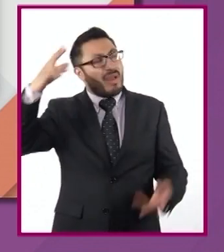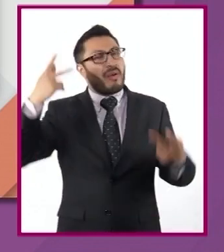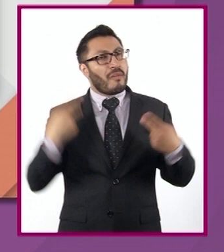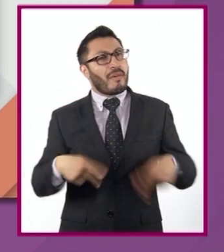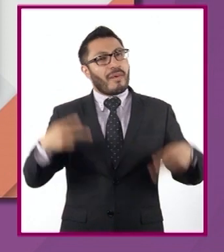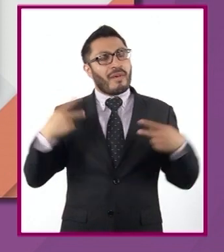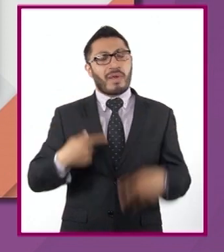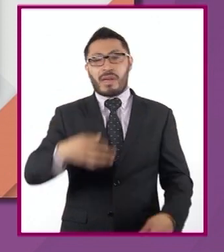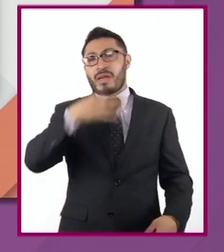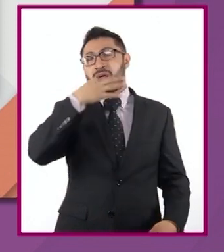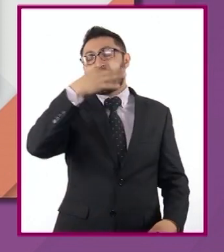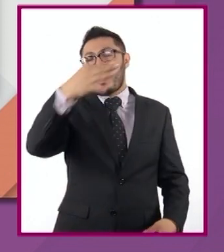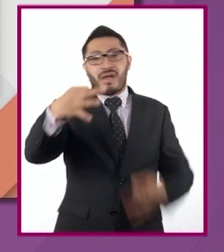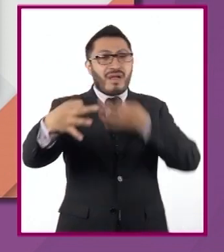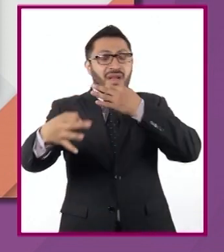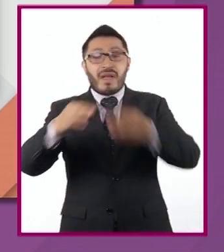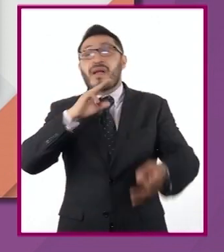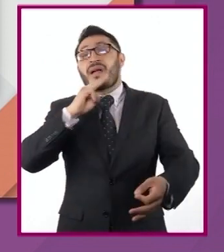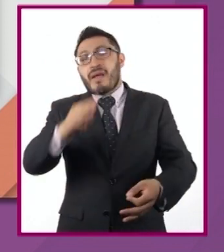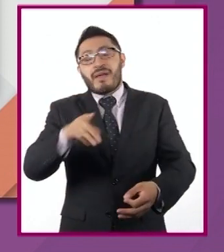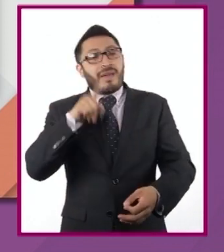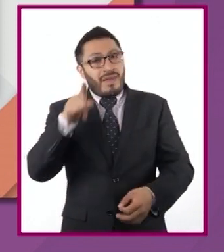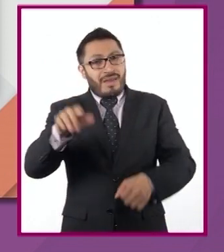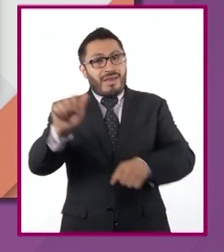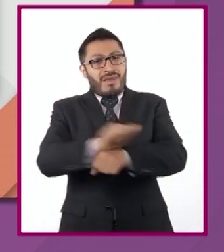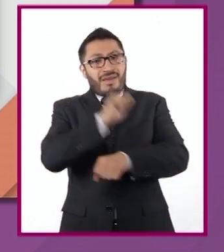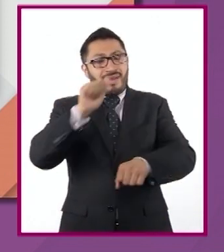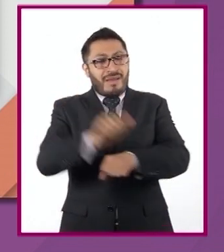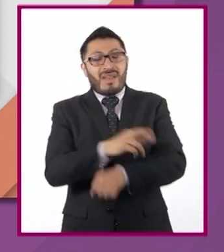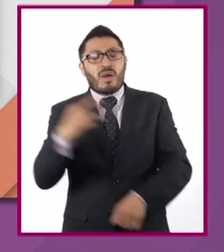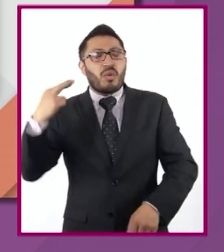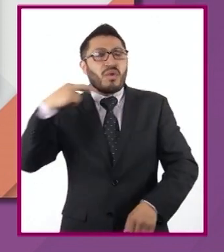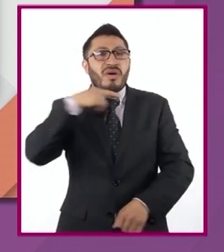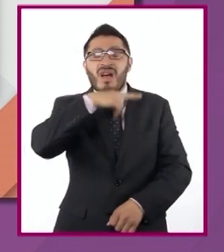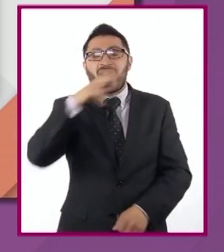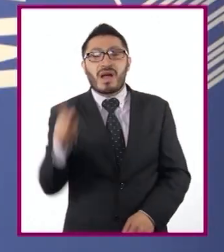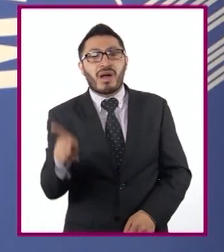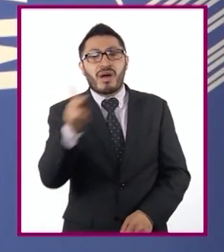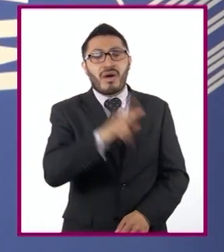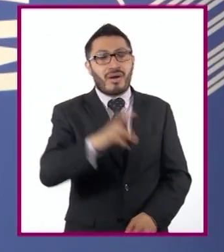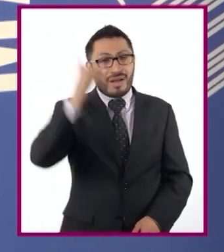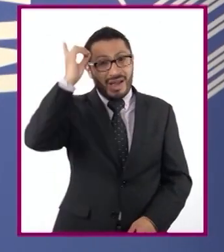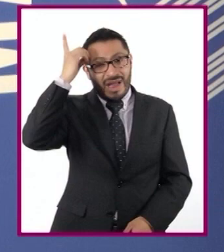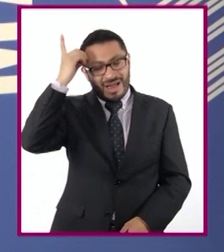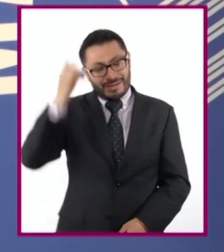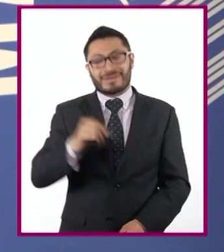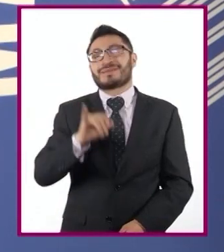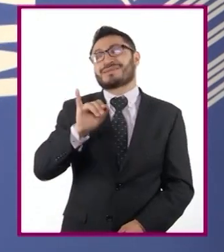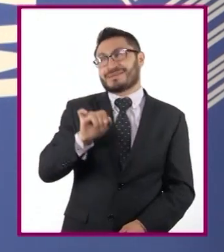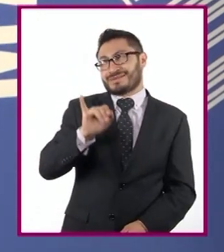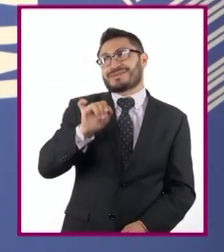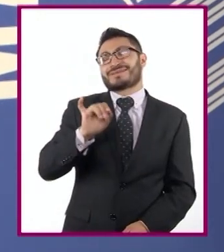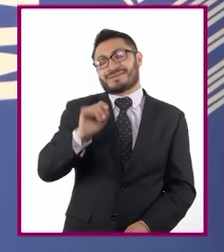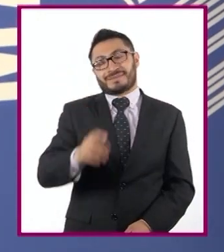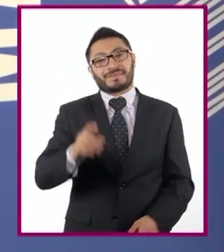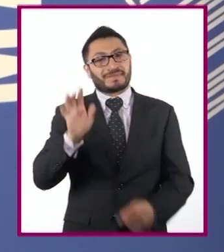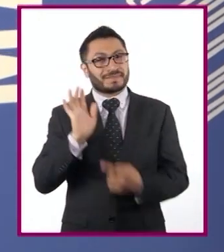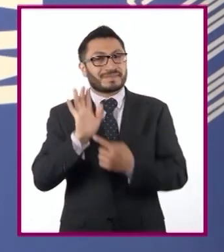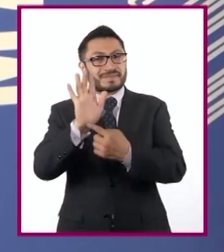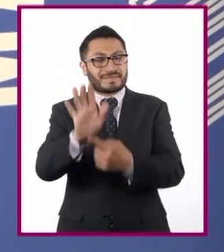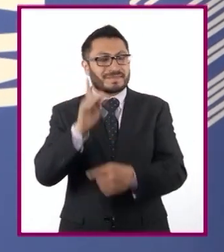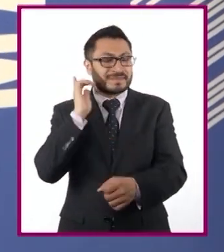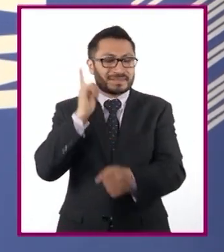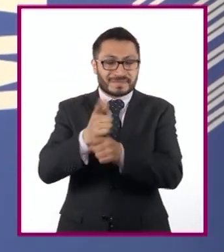quiere darnos a entender que ese automóvil es tan veloz como un caballo. Exactamente. En la imagen